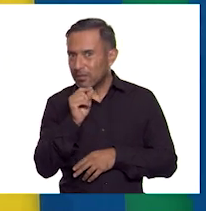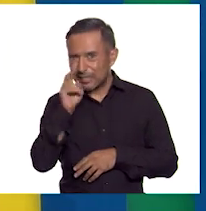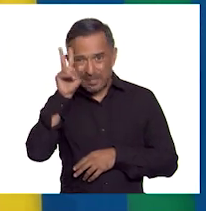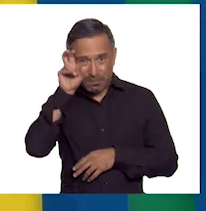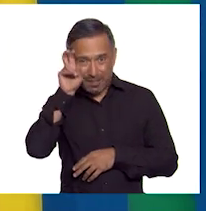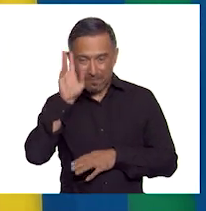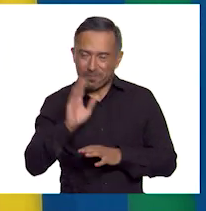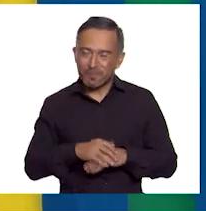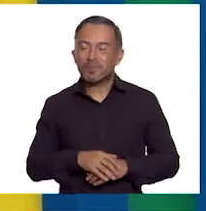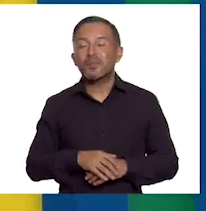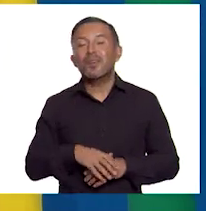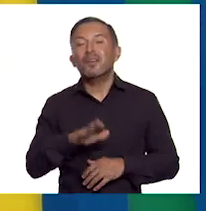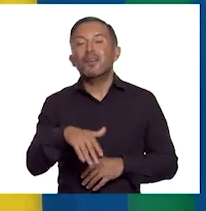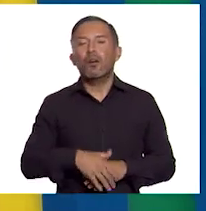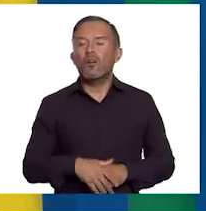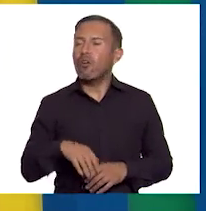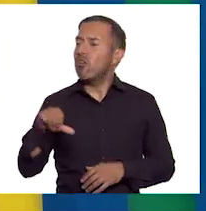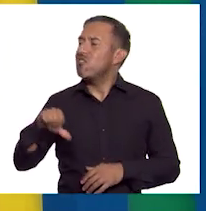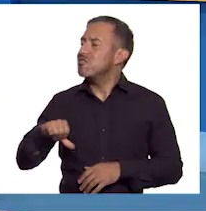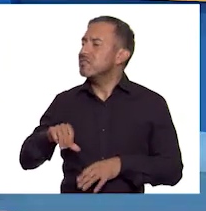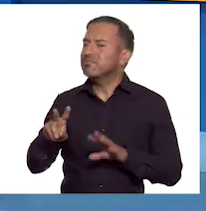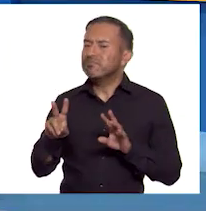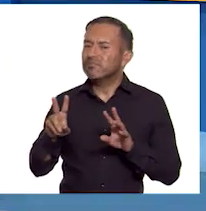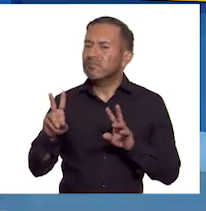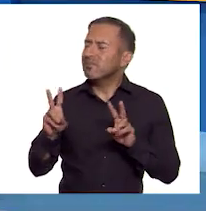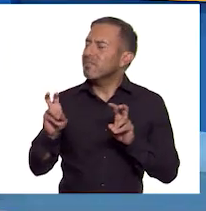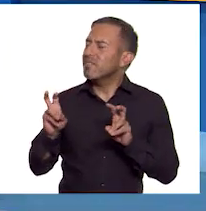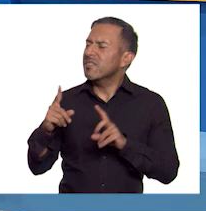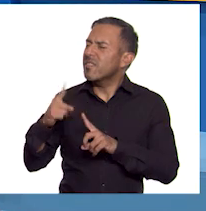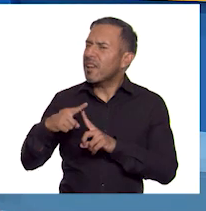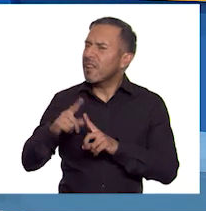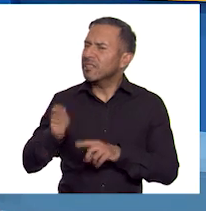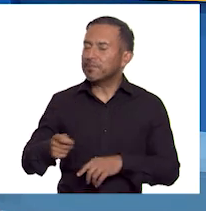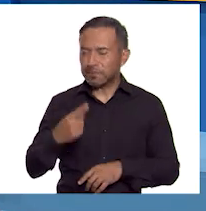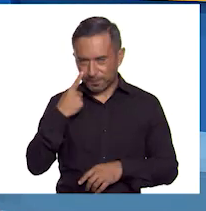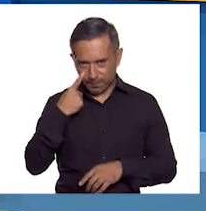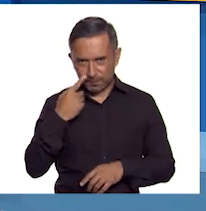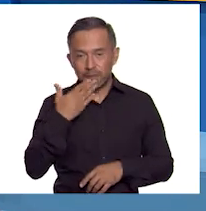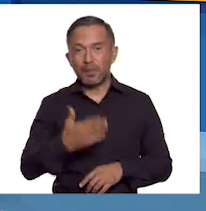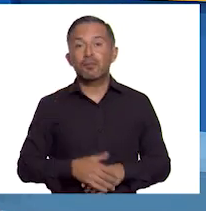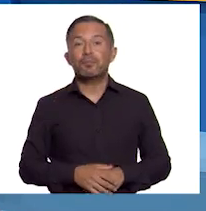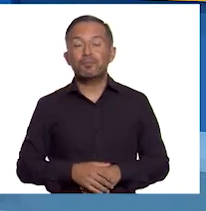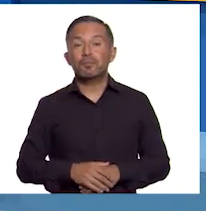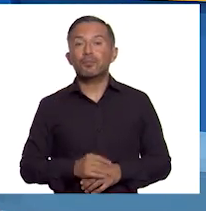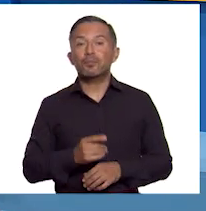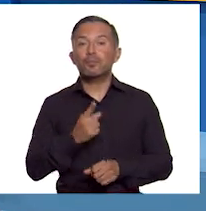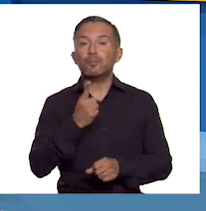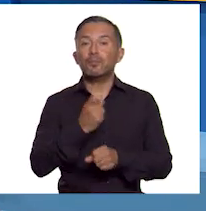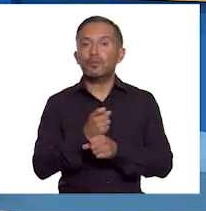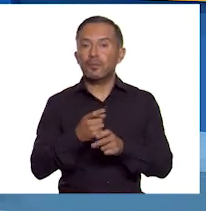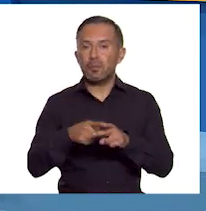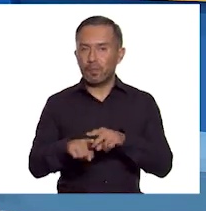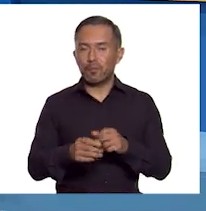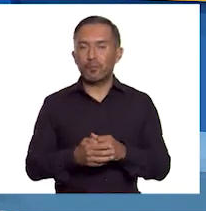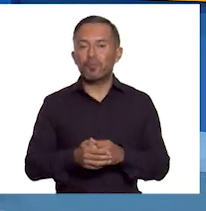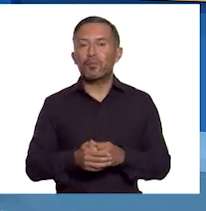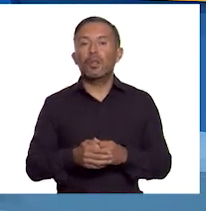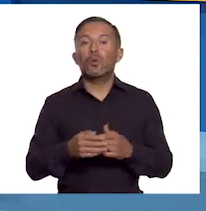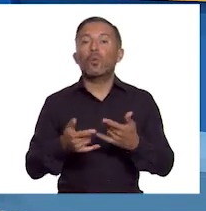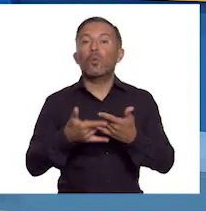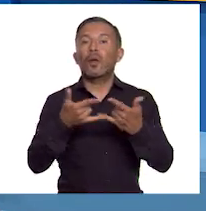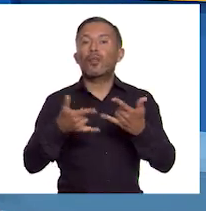entonces, ¿qué es lo que vamos a hacer hoy? Díganos. Muy bien, muy bien. Para comenzar, vamos a leer el tercer cuento que tú y